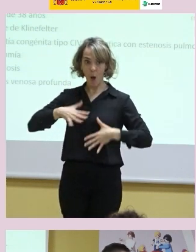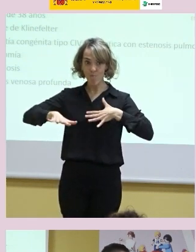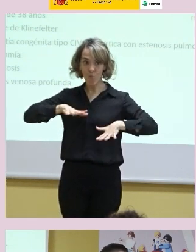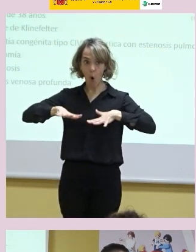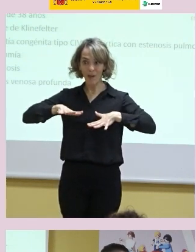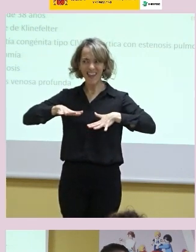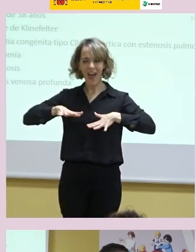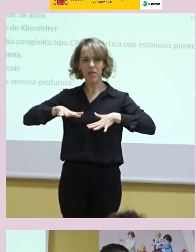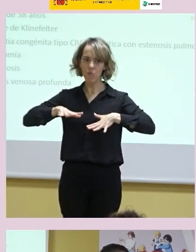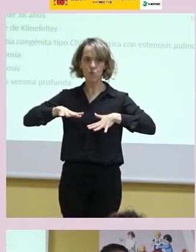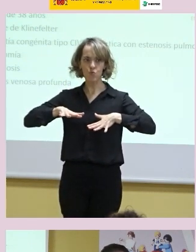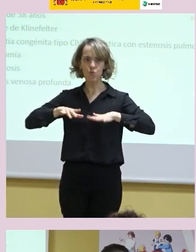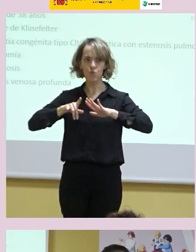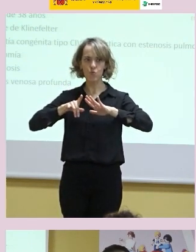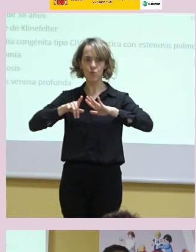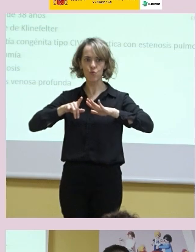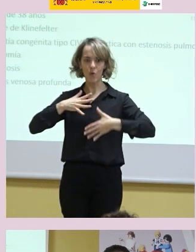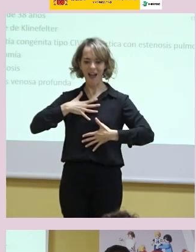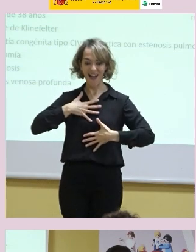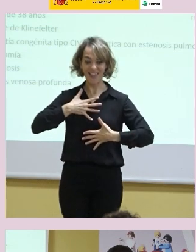hacia anterior, ¿vale? Digamos hacia adelante.